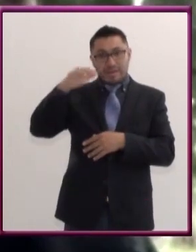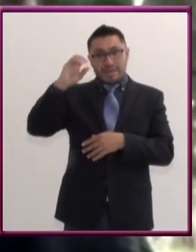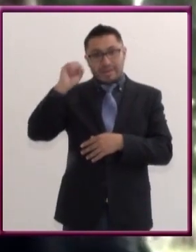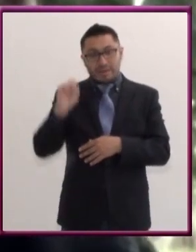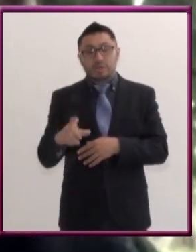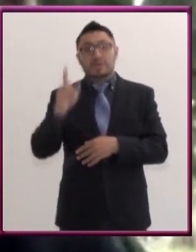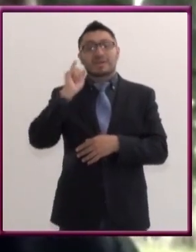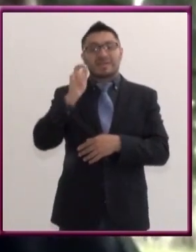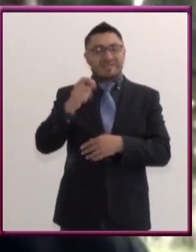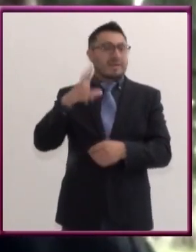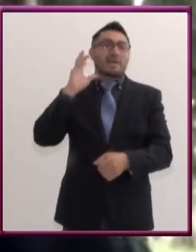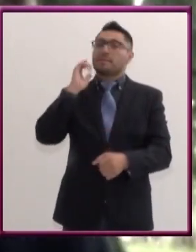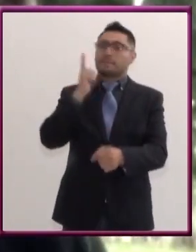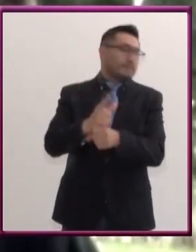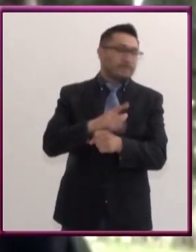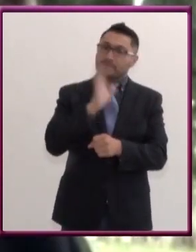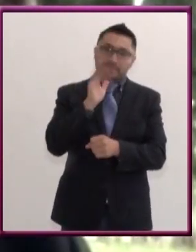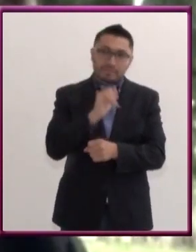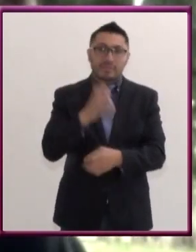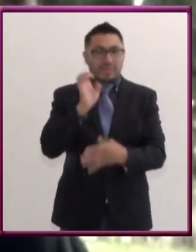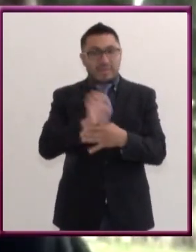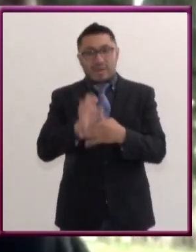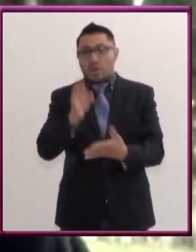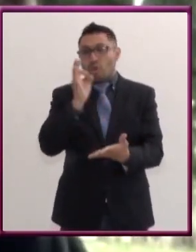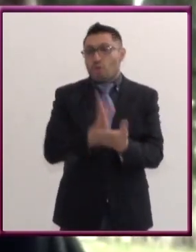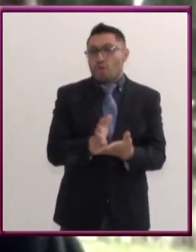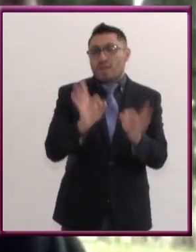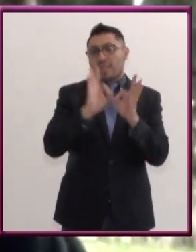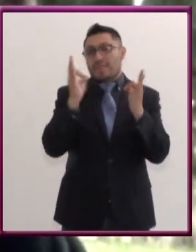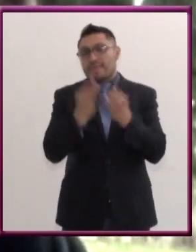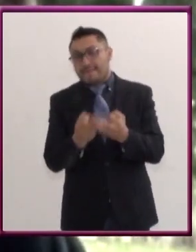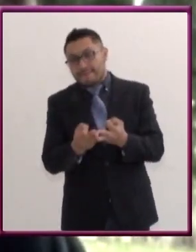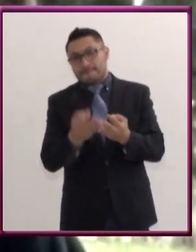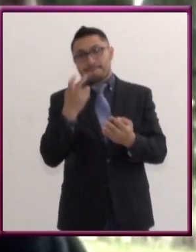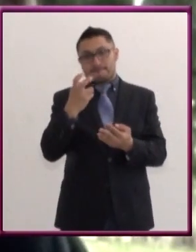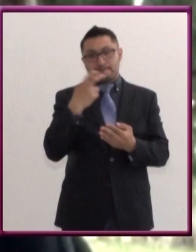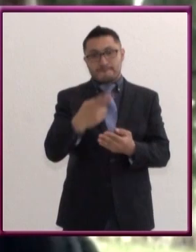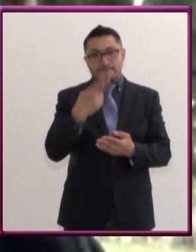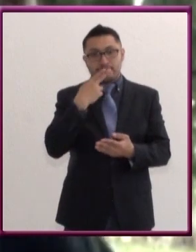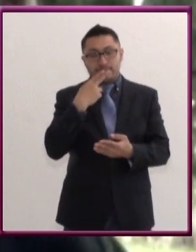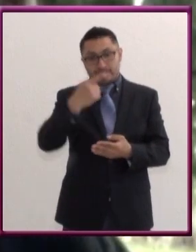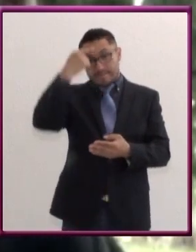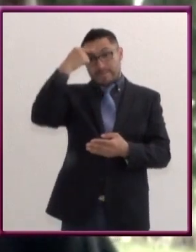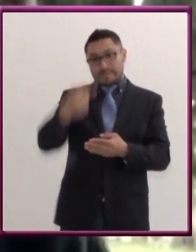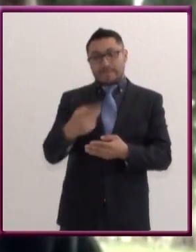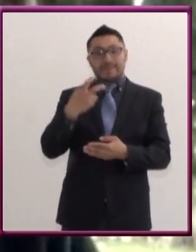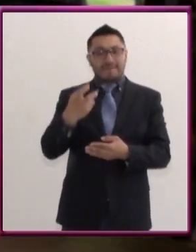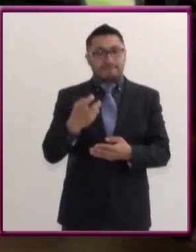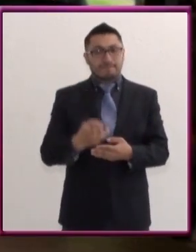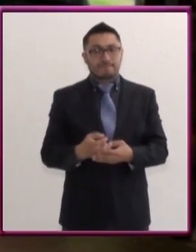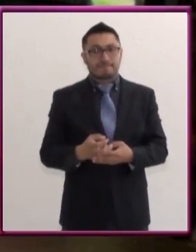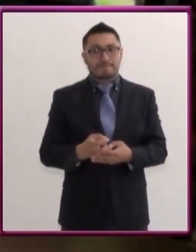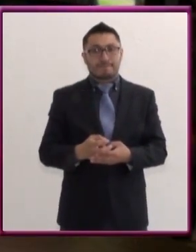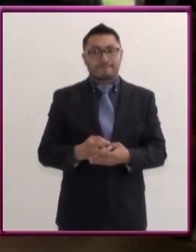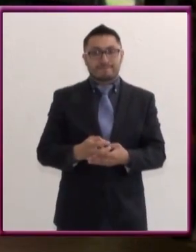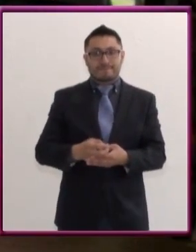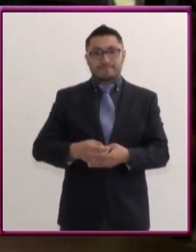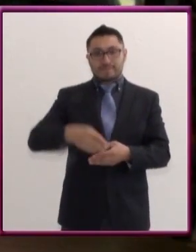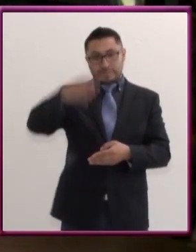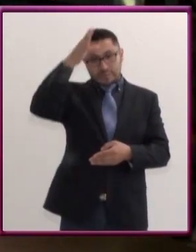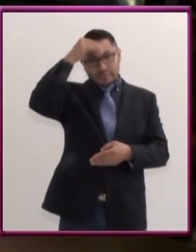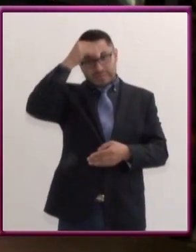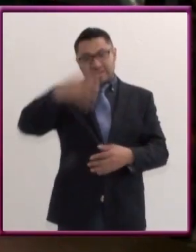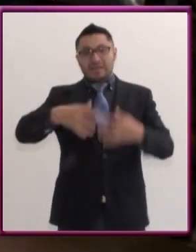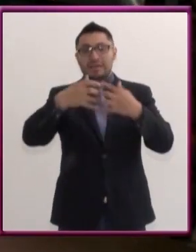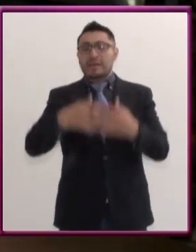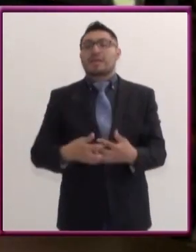es impredecible, pues entonces la única manera o el único cómputo que se utiliza para esto es el machine